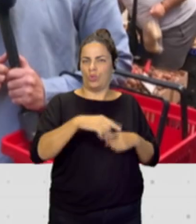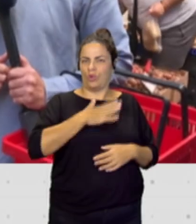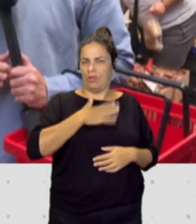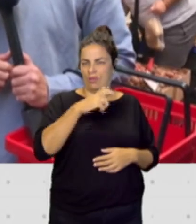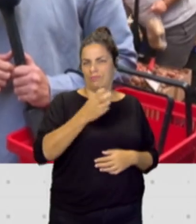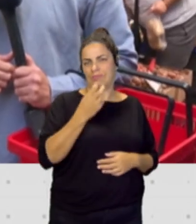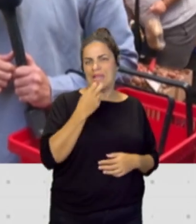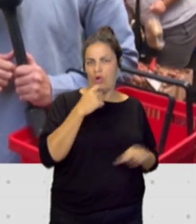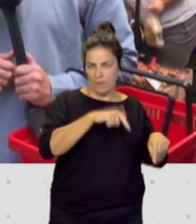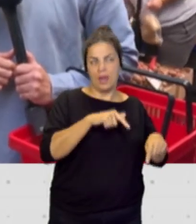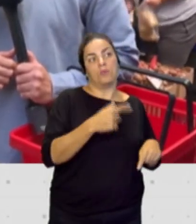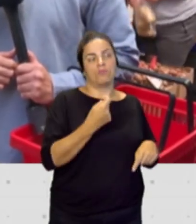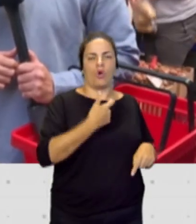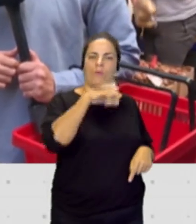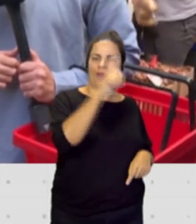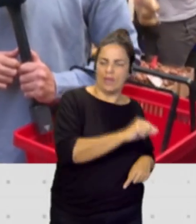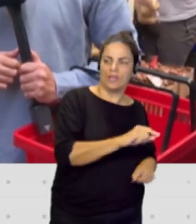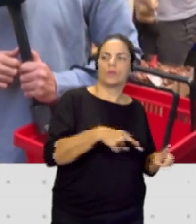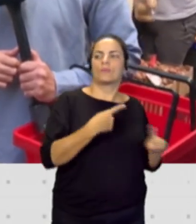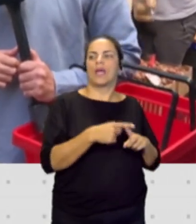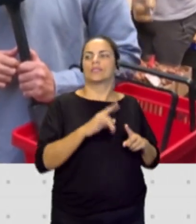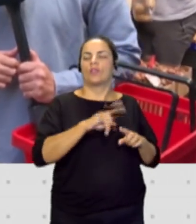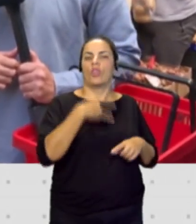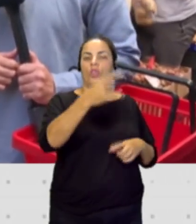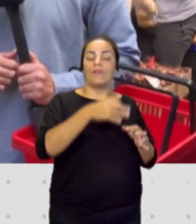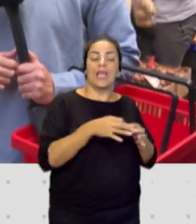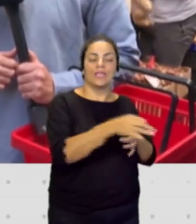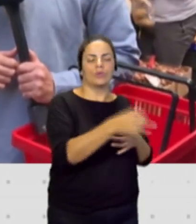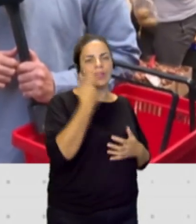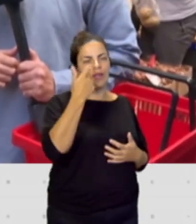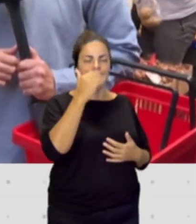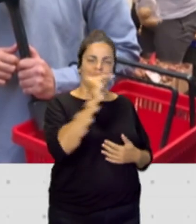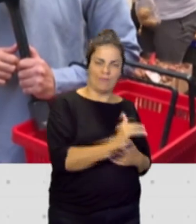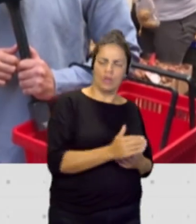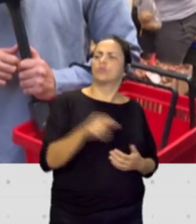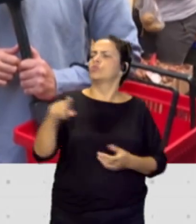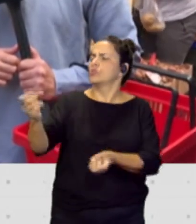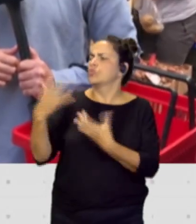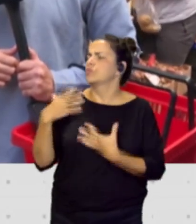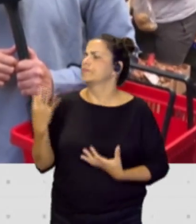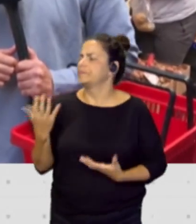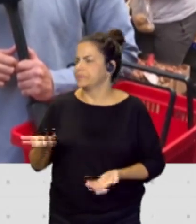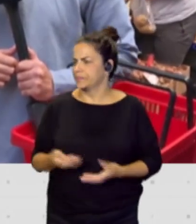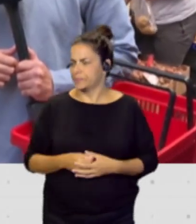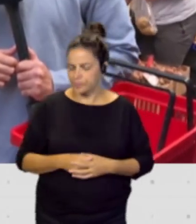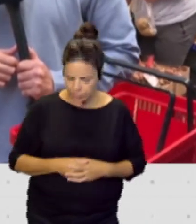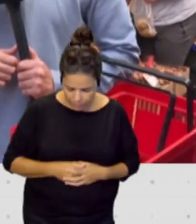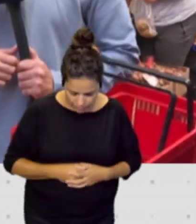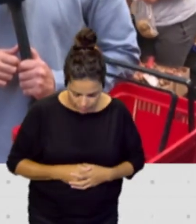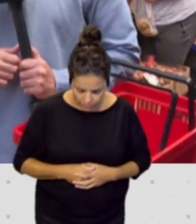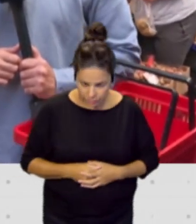económico y no se sufre tanto esa doble insularidad qué nos puedes contar tú